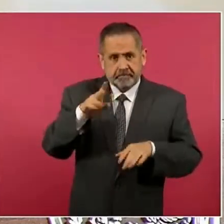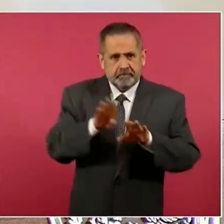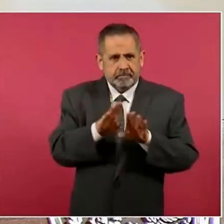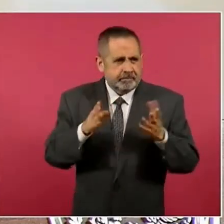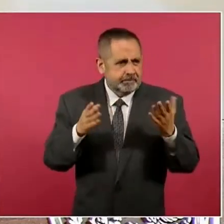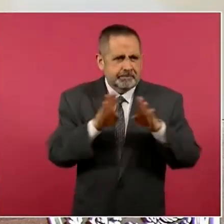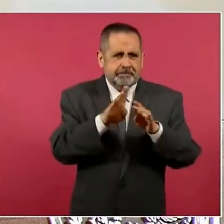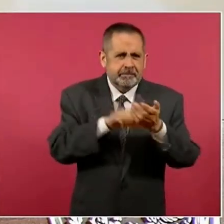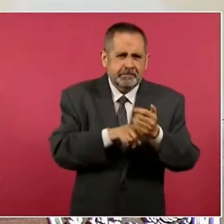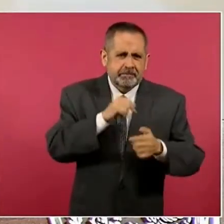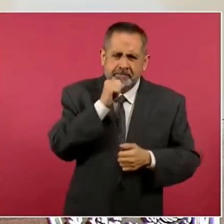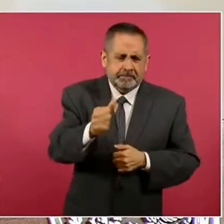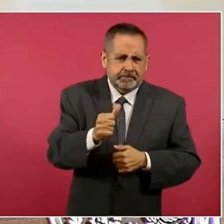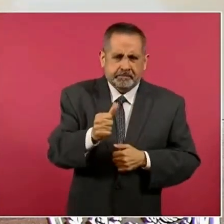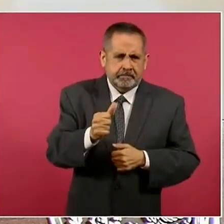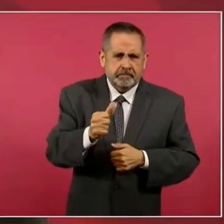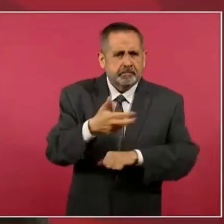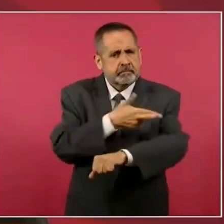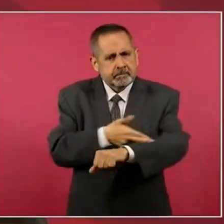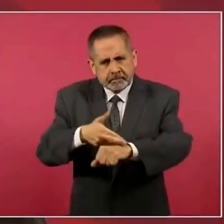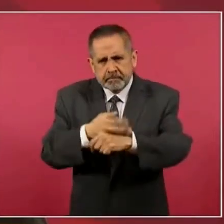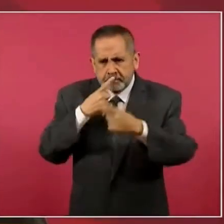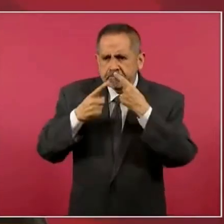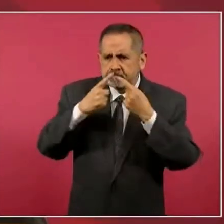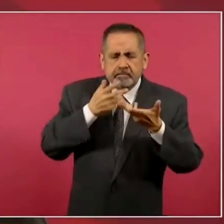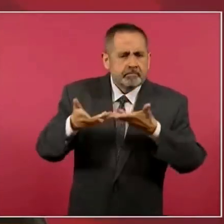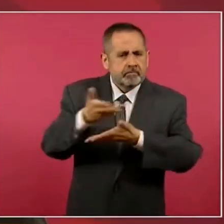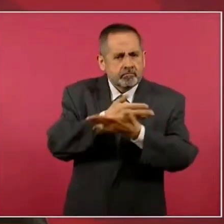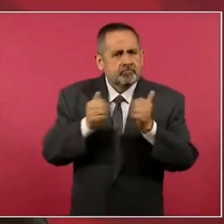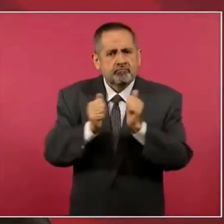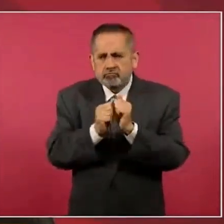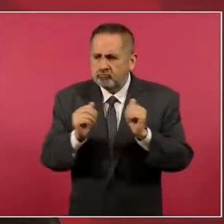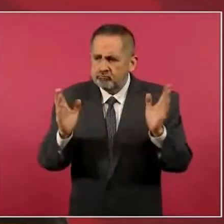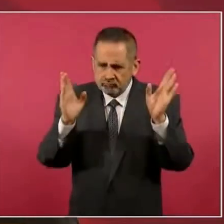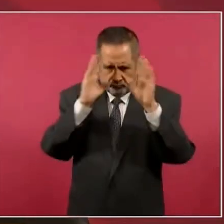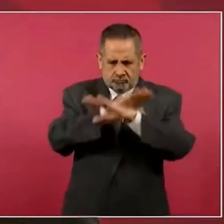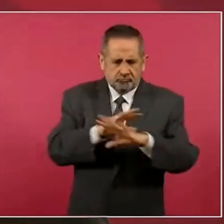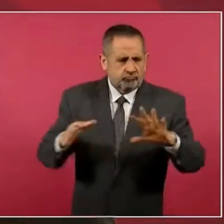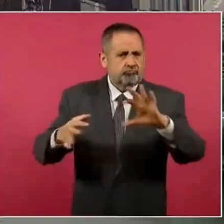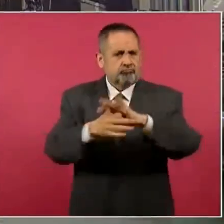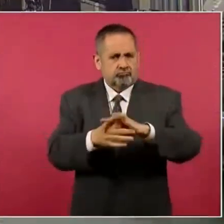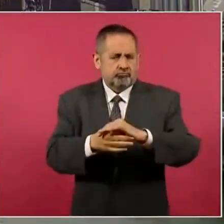de Notimex, sino de resolver de manera dialogada y conciliada